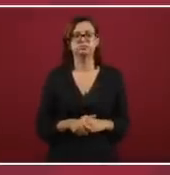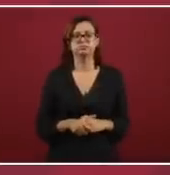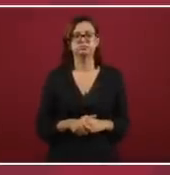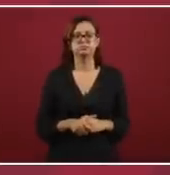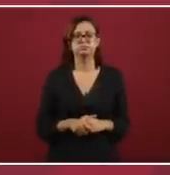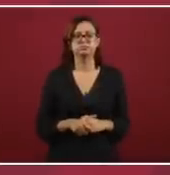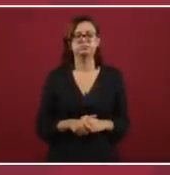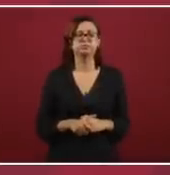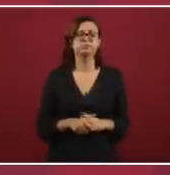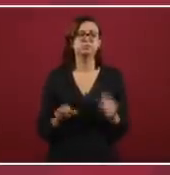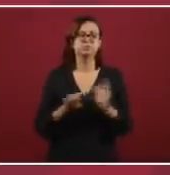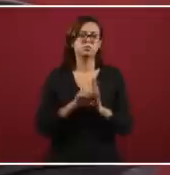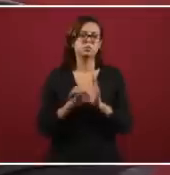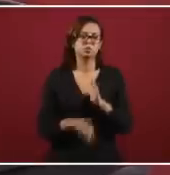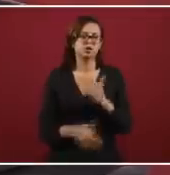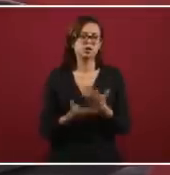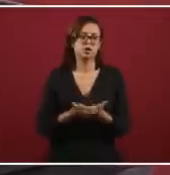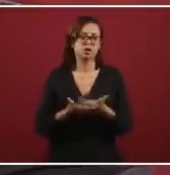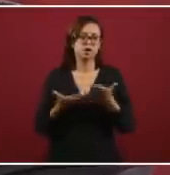Ahora, por ejemplo,